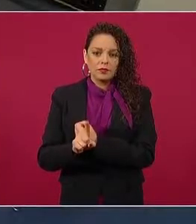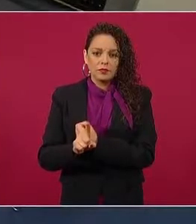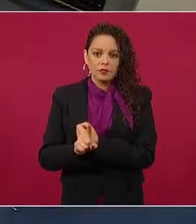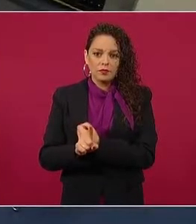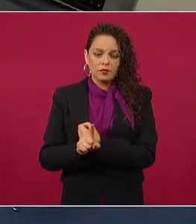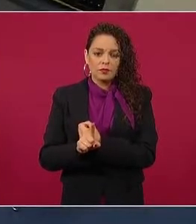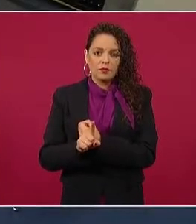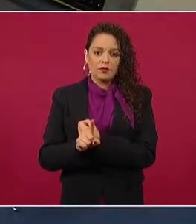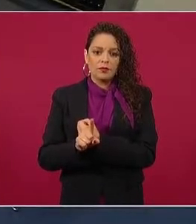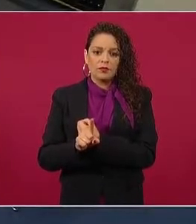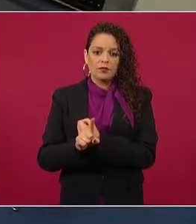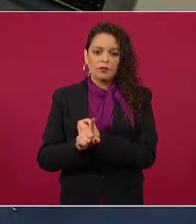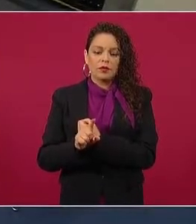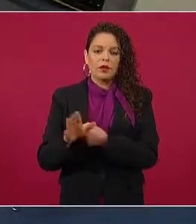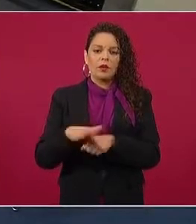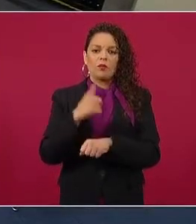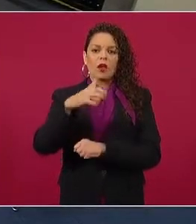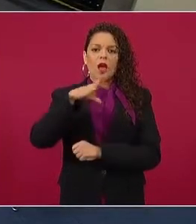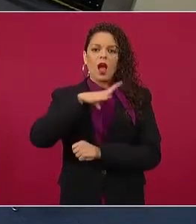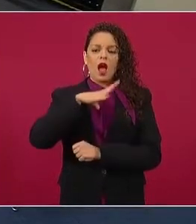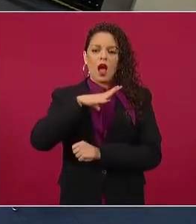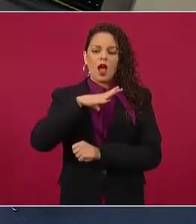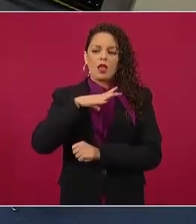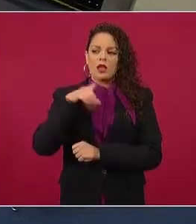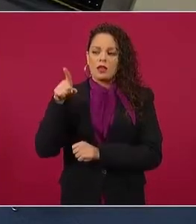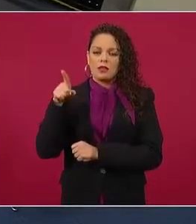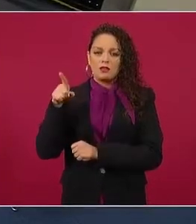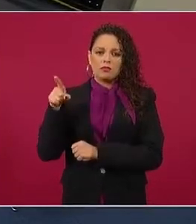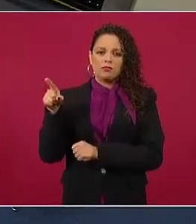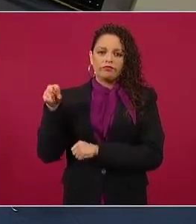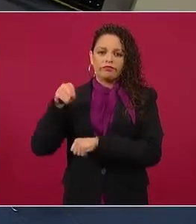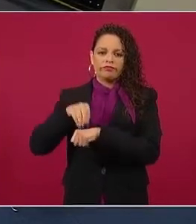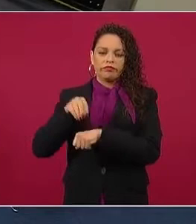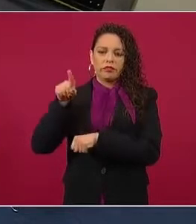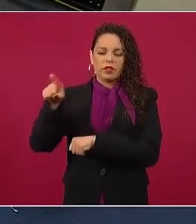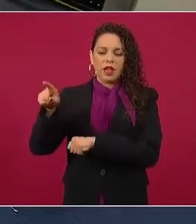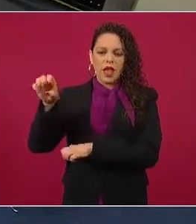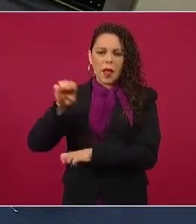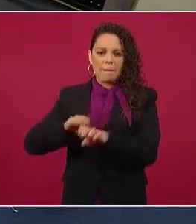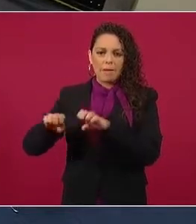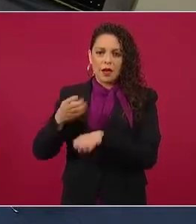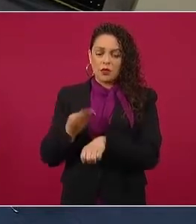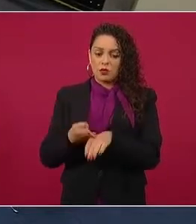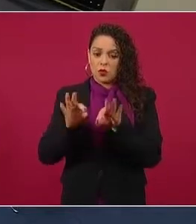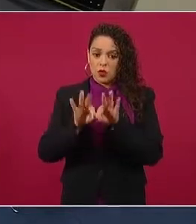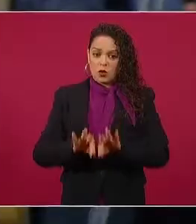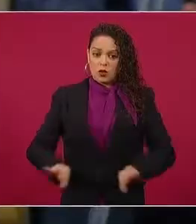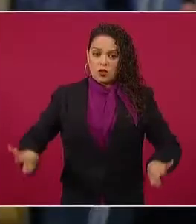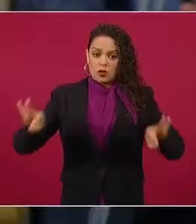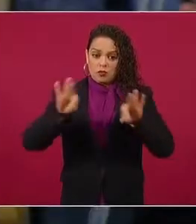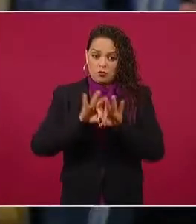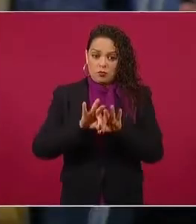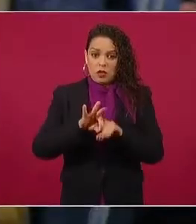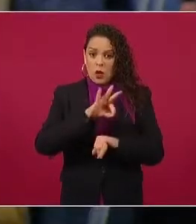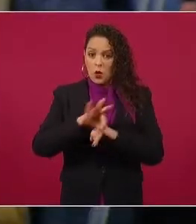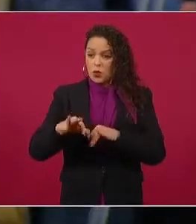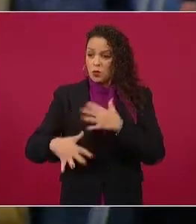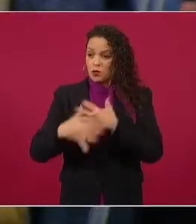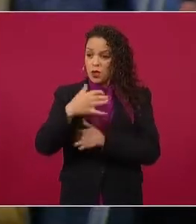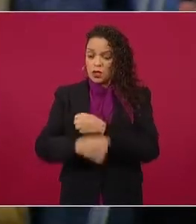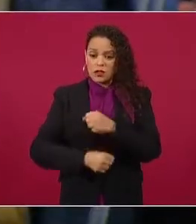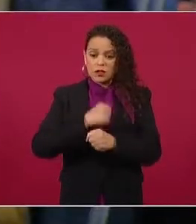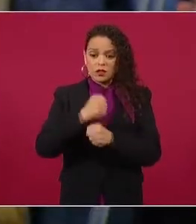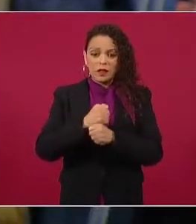con la presencia de una empresa muy importante como es Grupo México, y que ha ocurrido en los últimos 15 años una